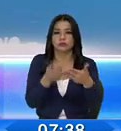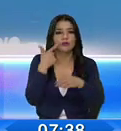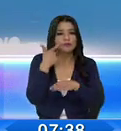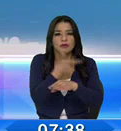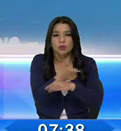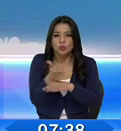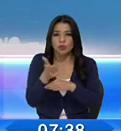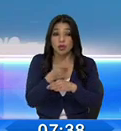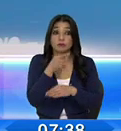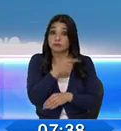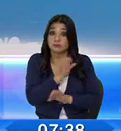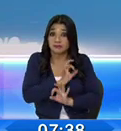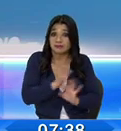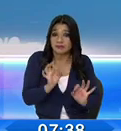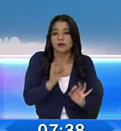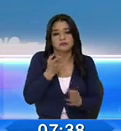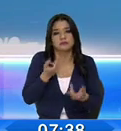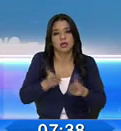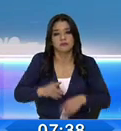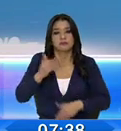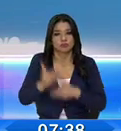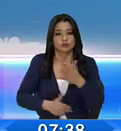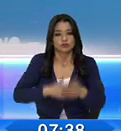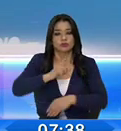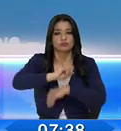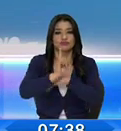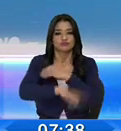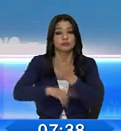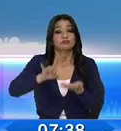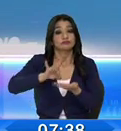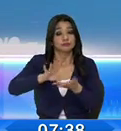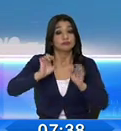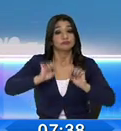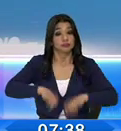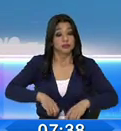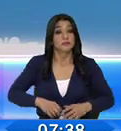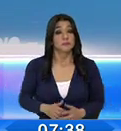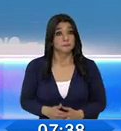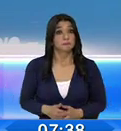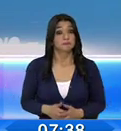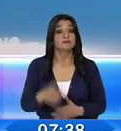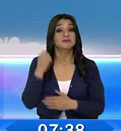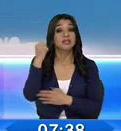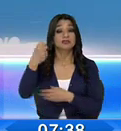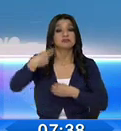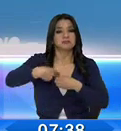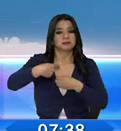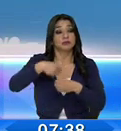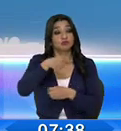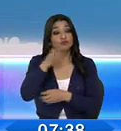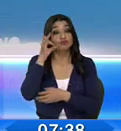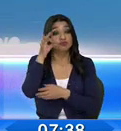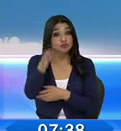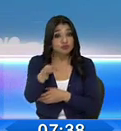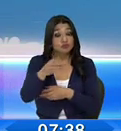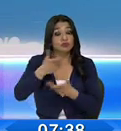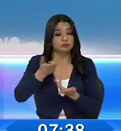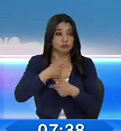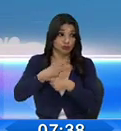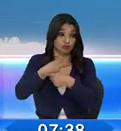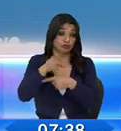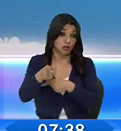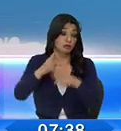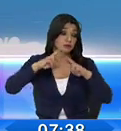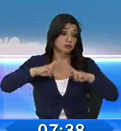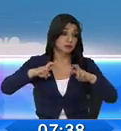están sujetos también a procesos de revocatoria del mandato y afectación a derechos de participación que son investigados por parte del consejo de participación